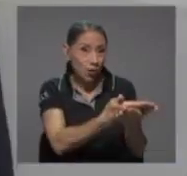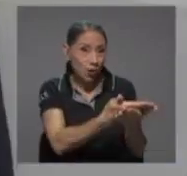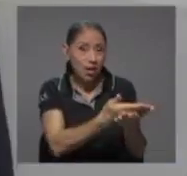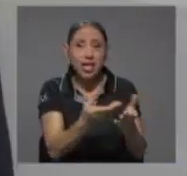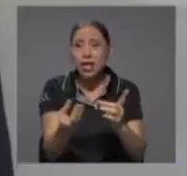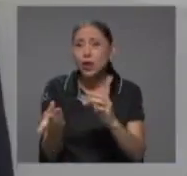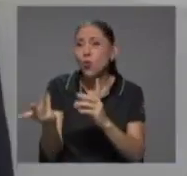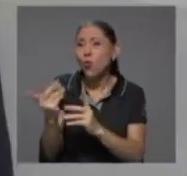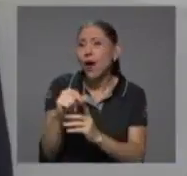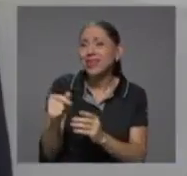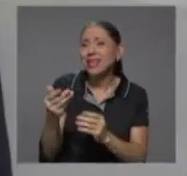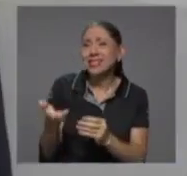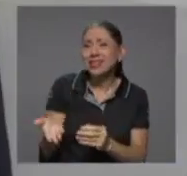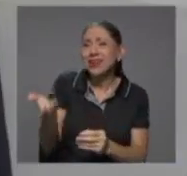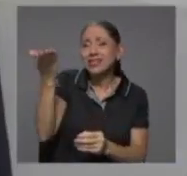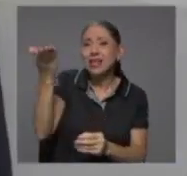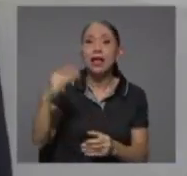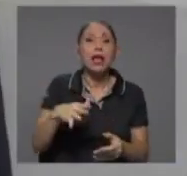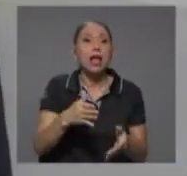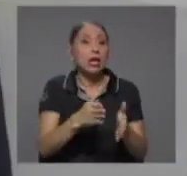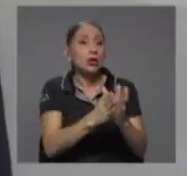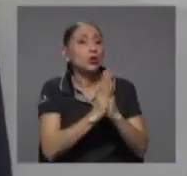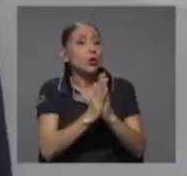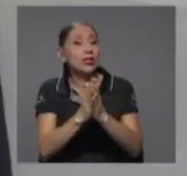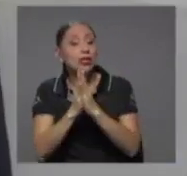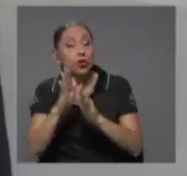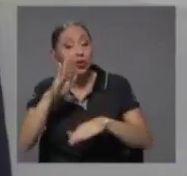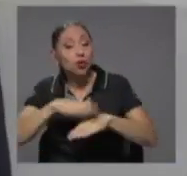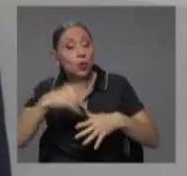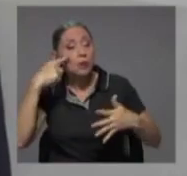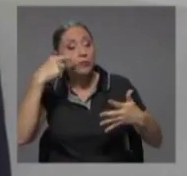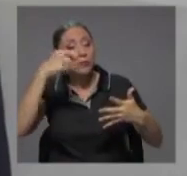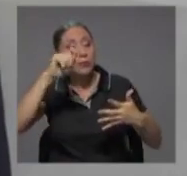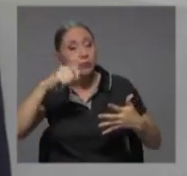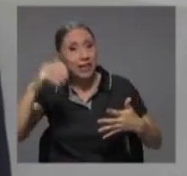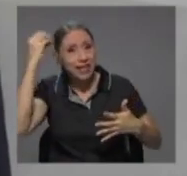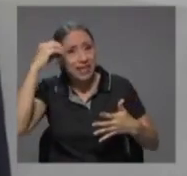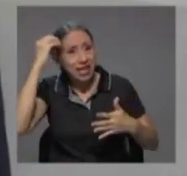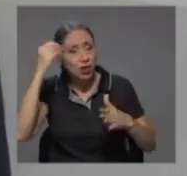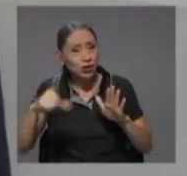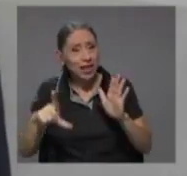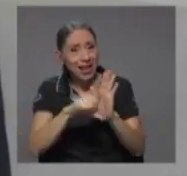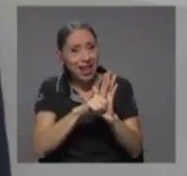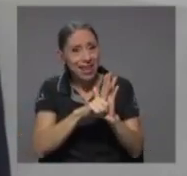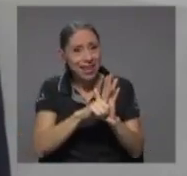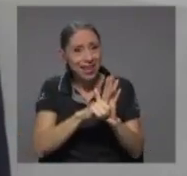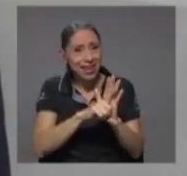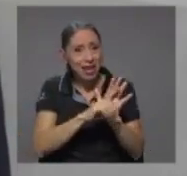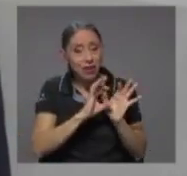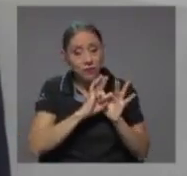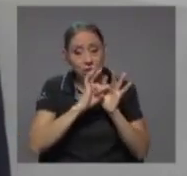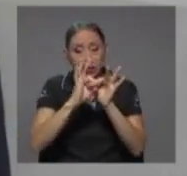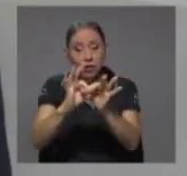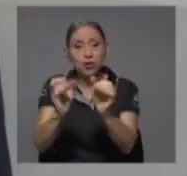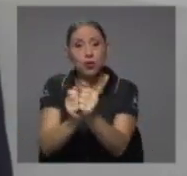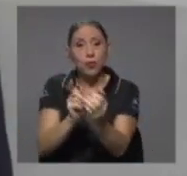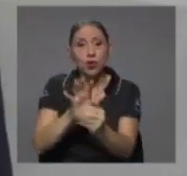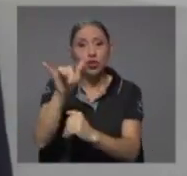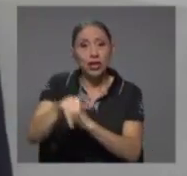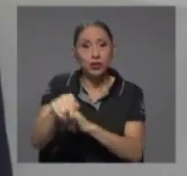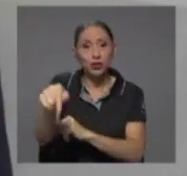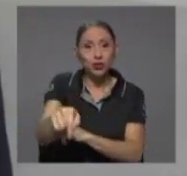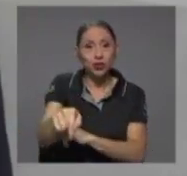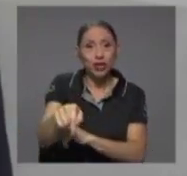Sí, solicitudes de criterios de ley de proyectos, ¿verdad? Solicitudes de criterios sobre proyectos de ley